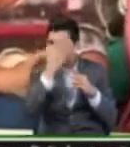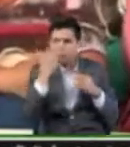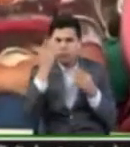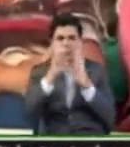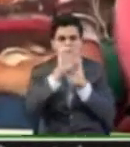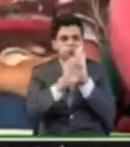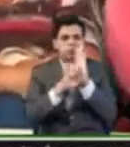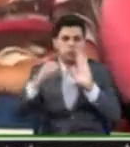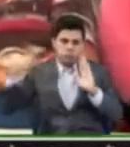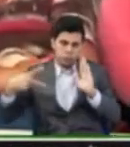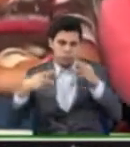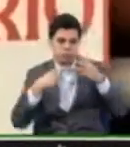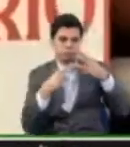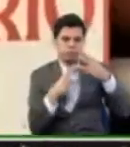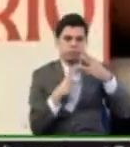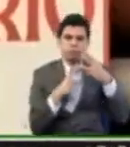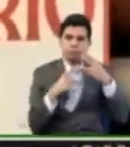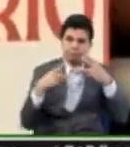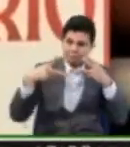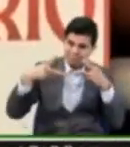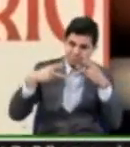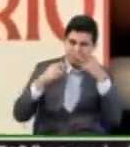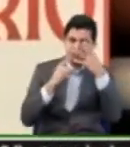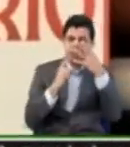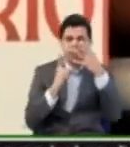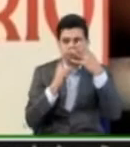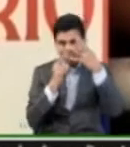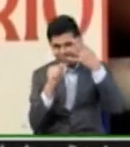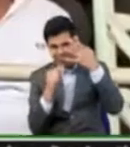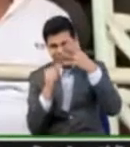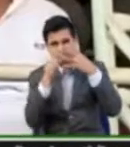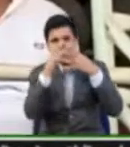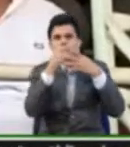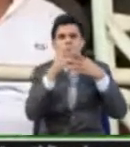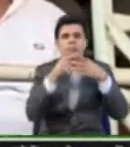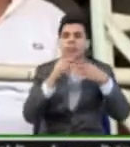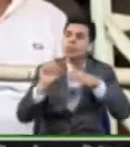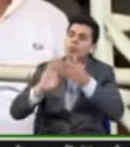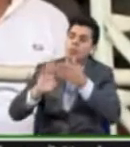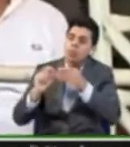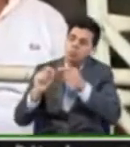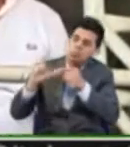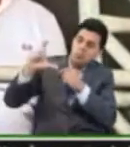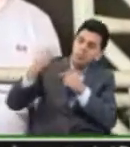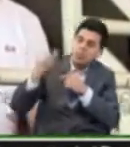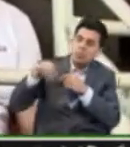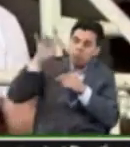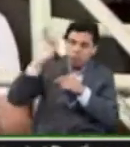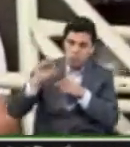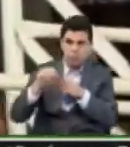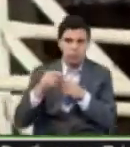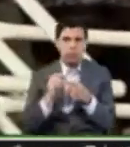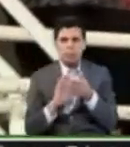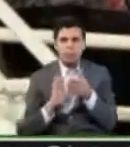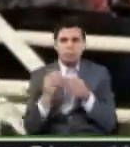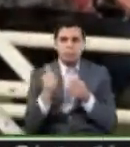docentes. Y entre esos no ha querido arrancar del primer punto, que hay un ofrecimiento de un 10% y no tiene cómo hacerlo porque tendrá que